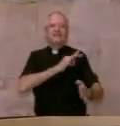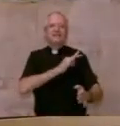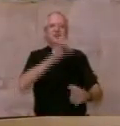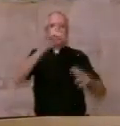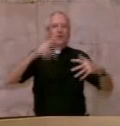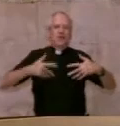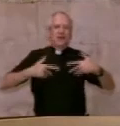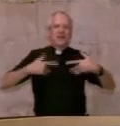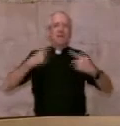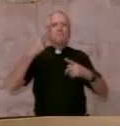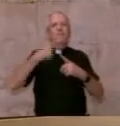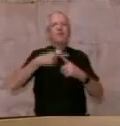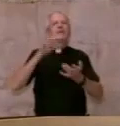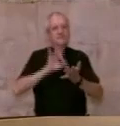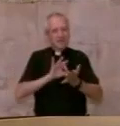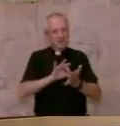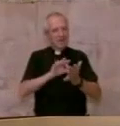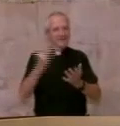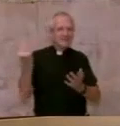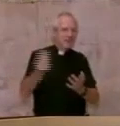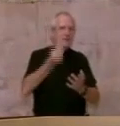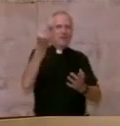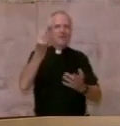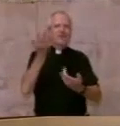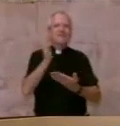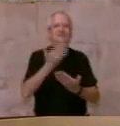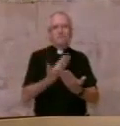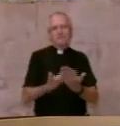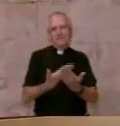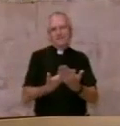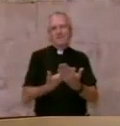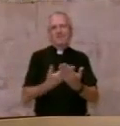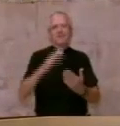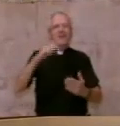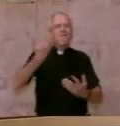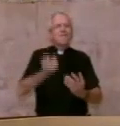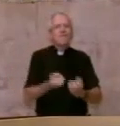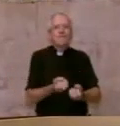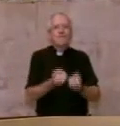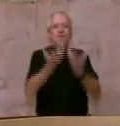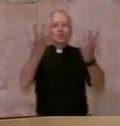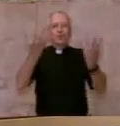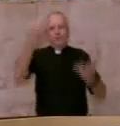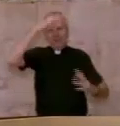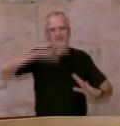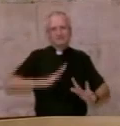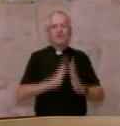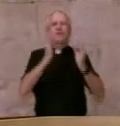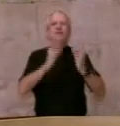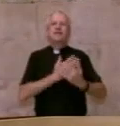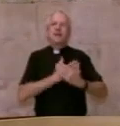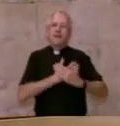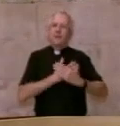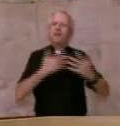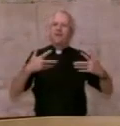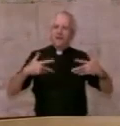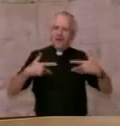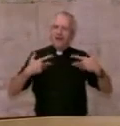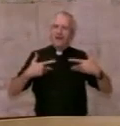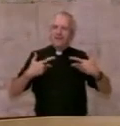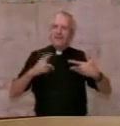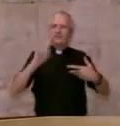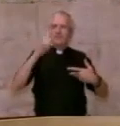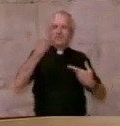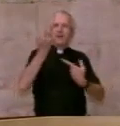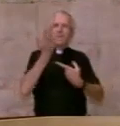alegría, porque servir es la mejor expresión del gran fruto del Espíritu, que es el amor, y la alegría es su